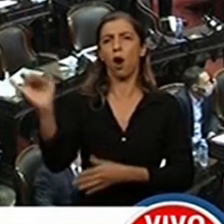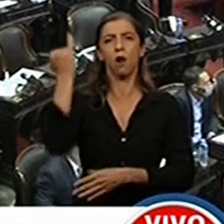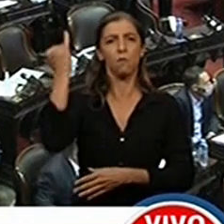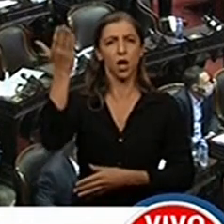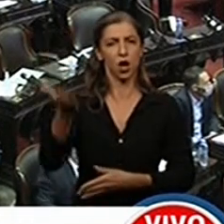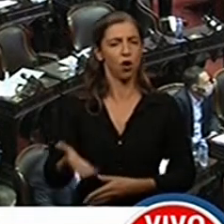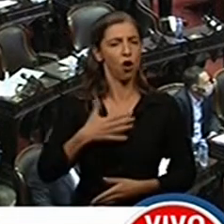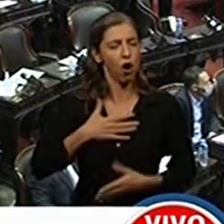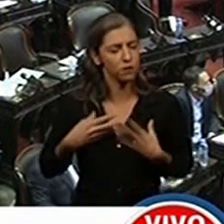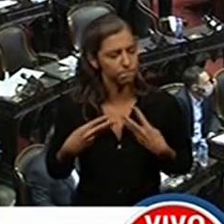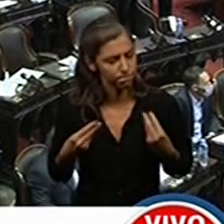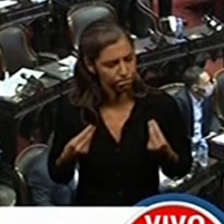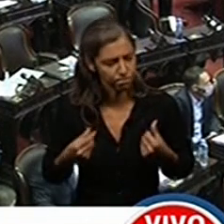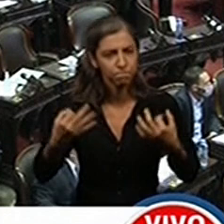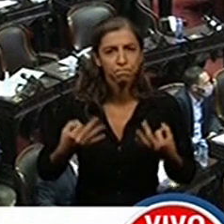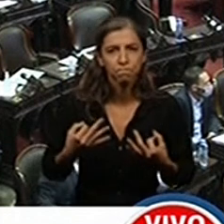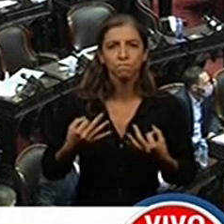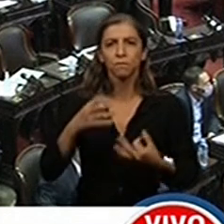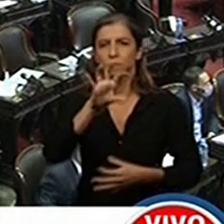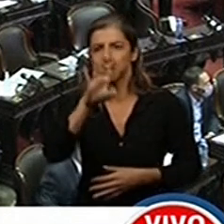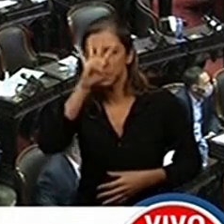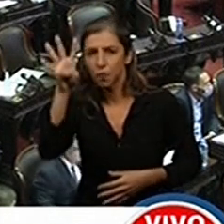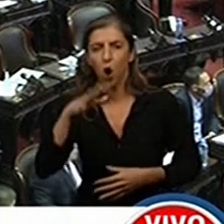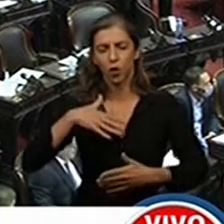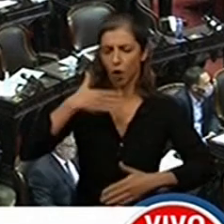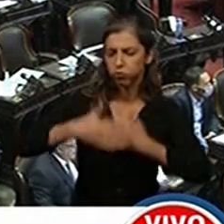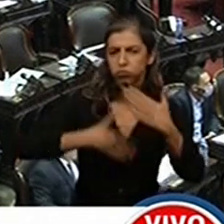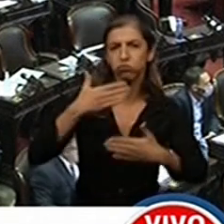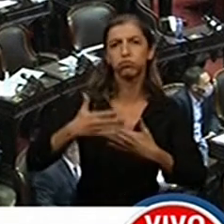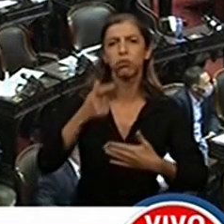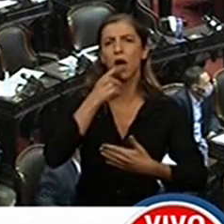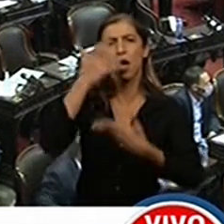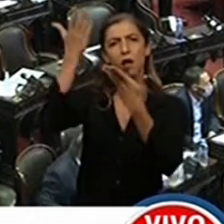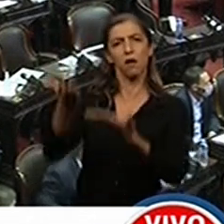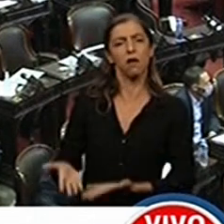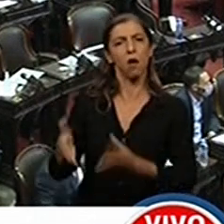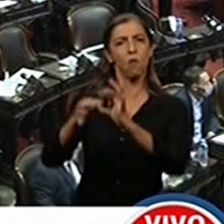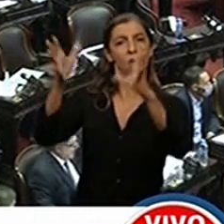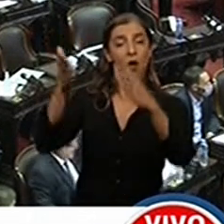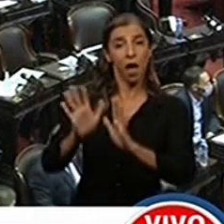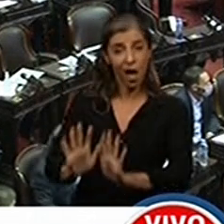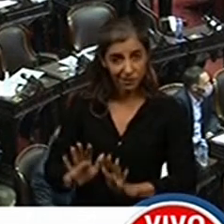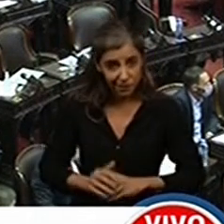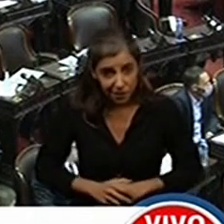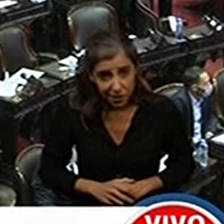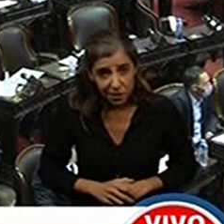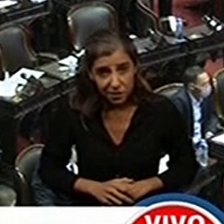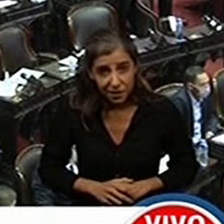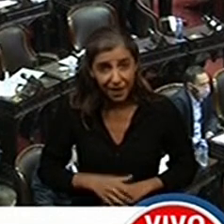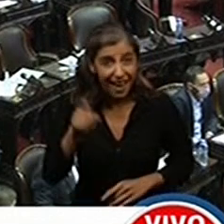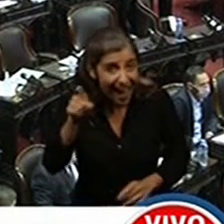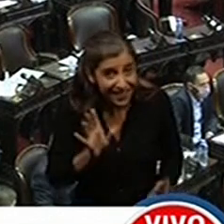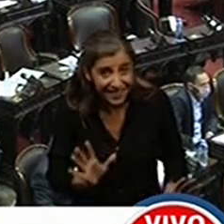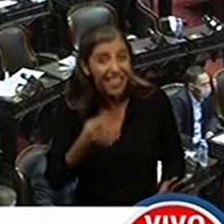sensible, el que hace crecer a Formosa, el ejemplo de la democracia. Ese es el Gildo Infrán que